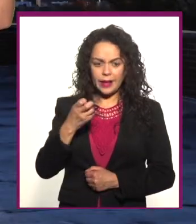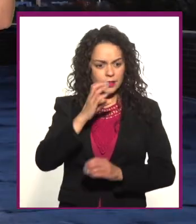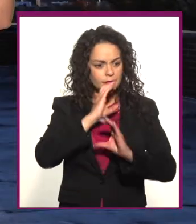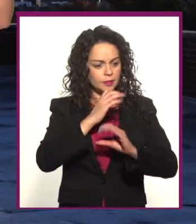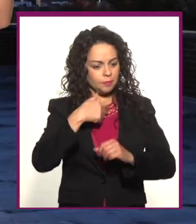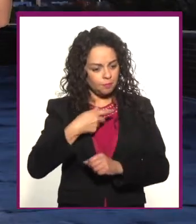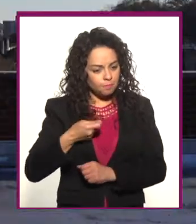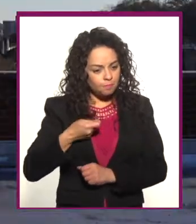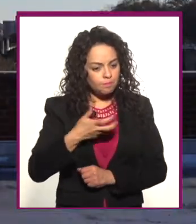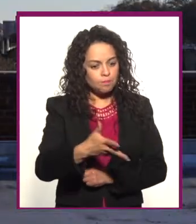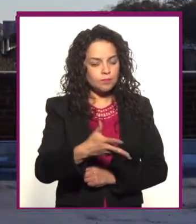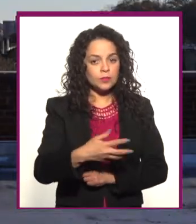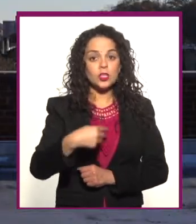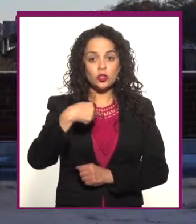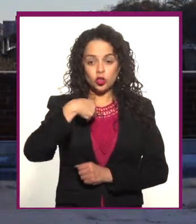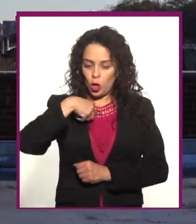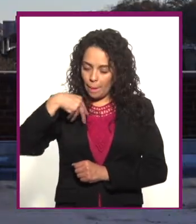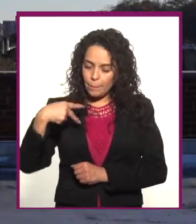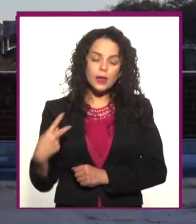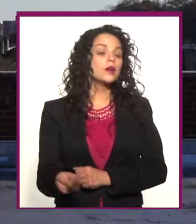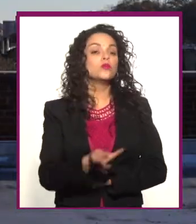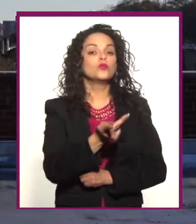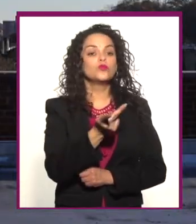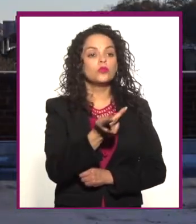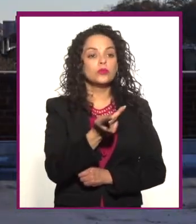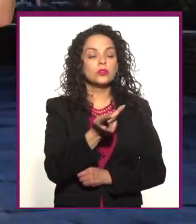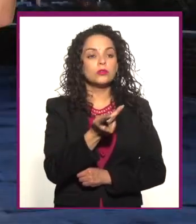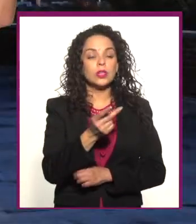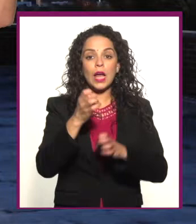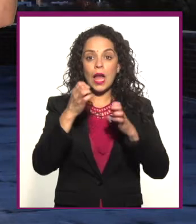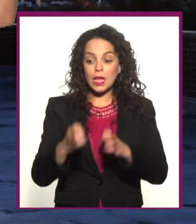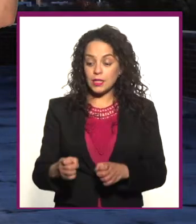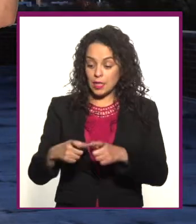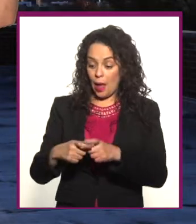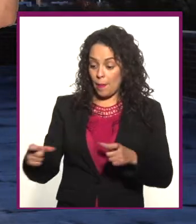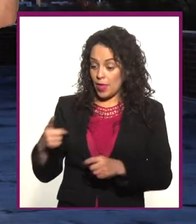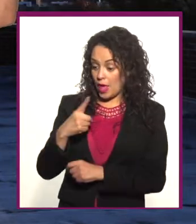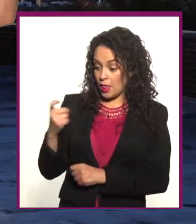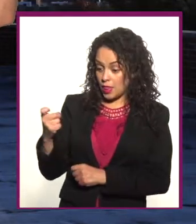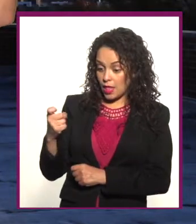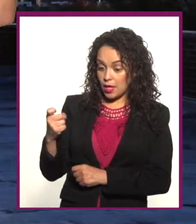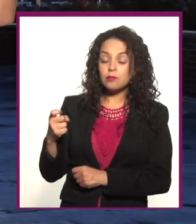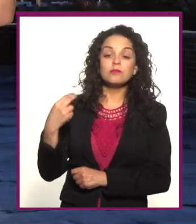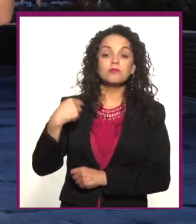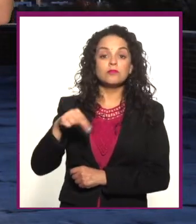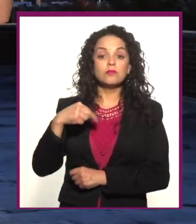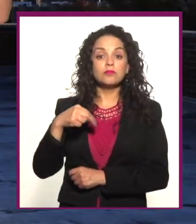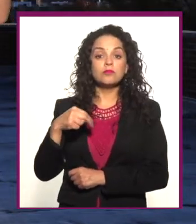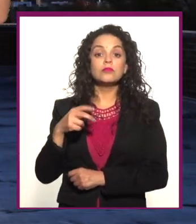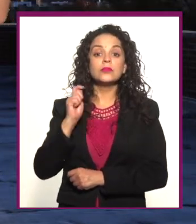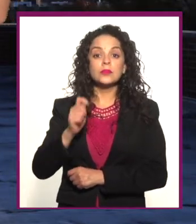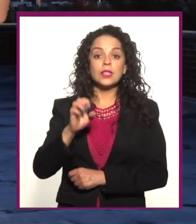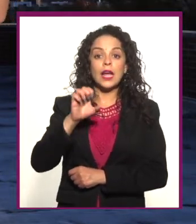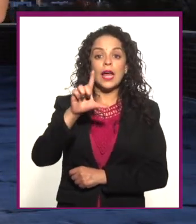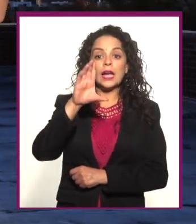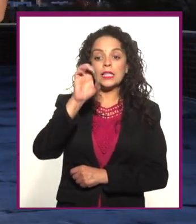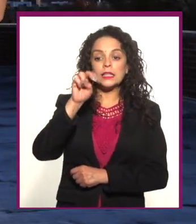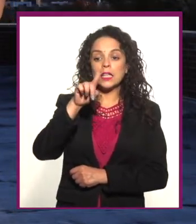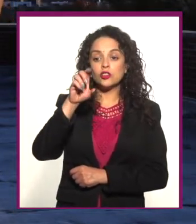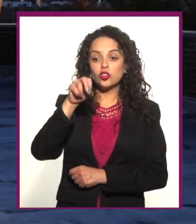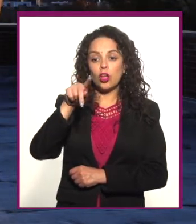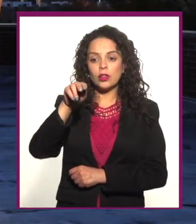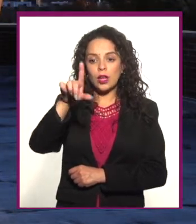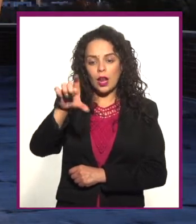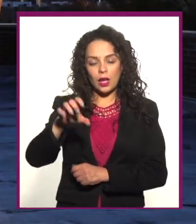A este hermoso cantar lo nombré, yo lo pregunto. Y el que se encuentra en los billetes de 100 se conoce como